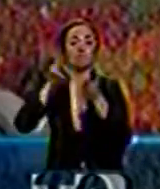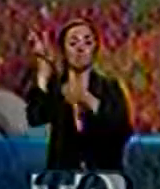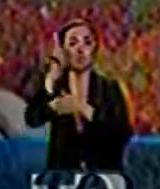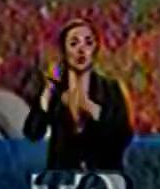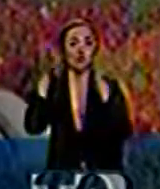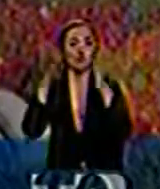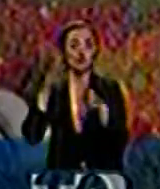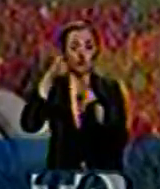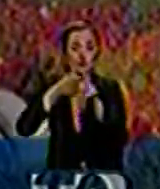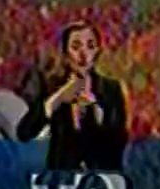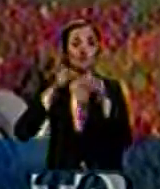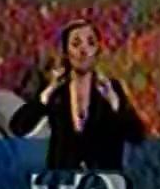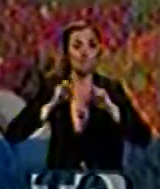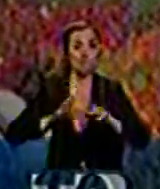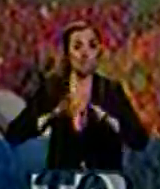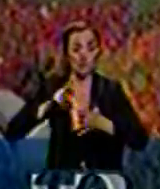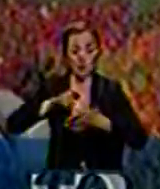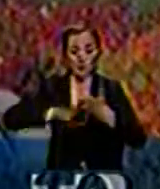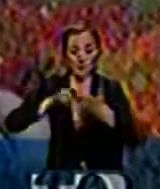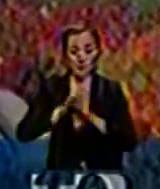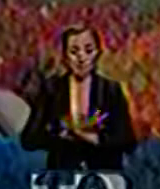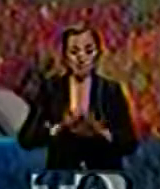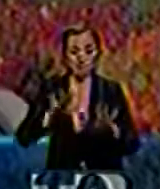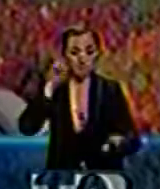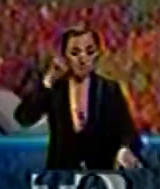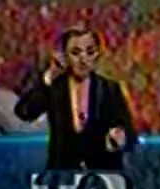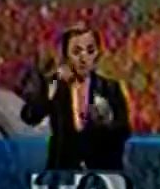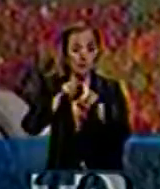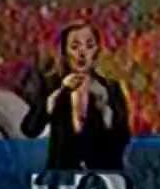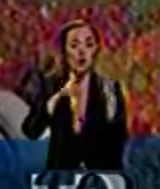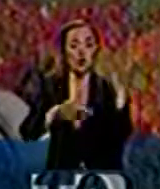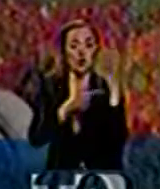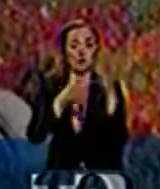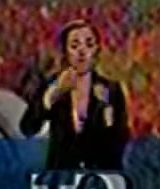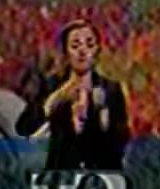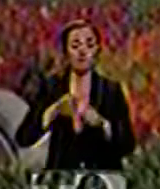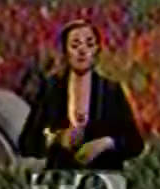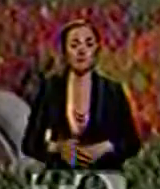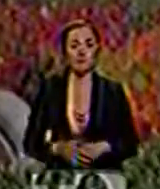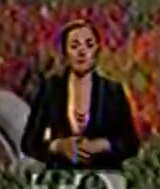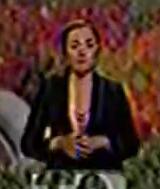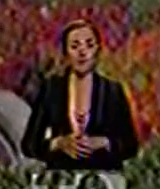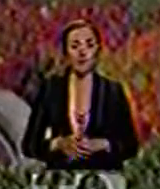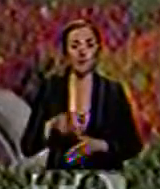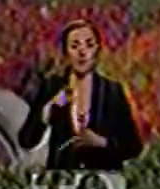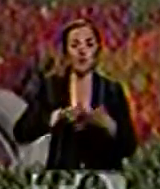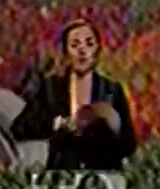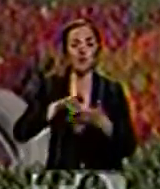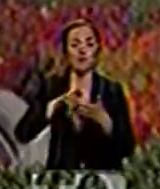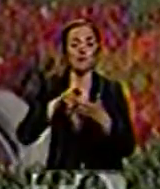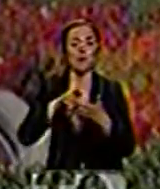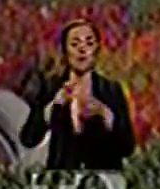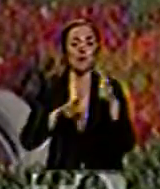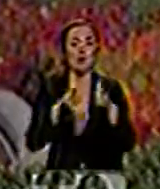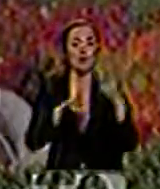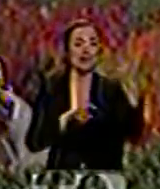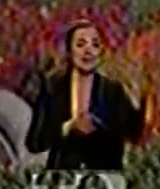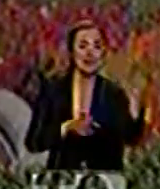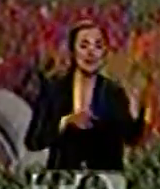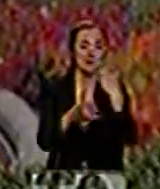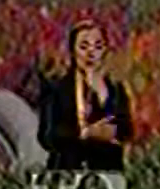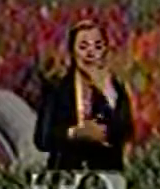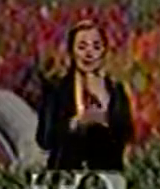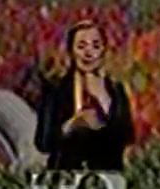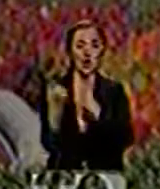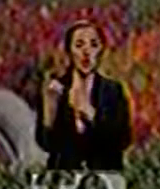que en septiembre terminó con la firma de un tratado, el Protocolo de Quito. Este lo firmaron únicamente 11 de los 13 países